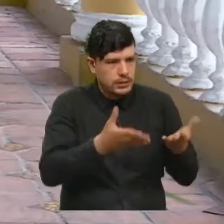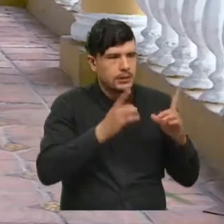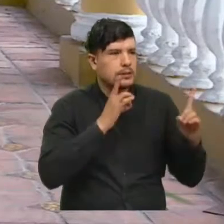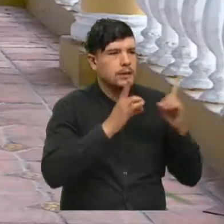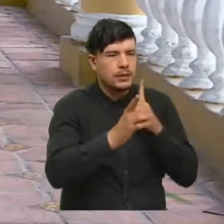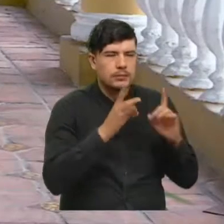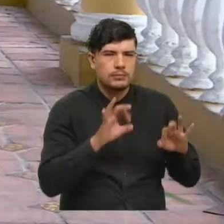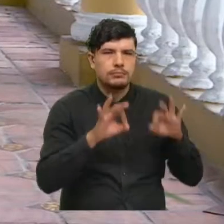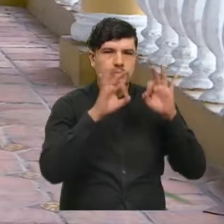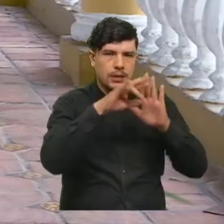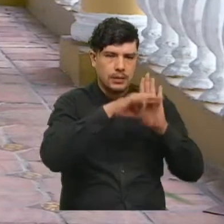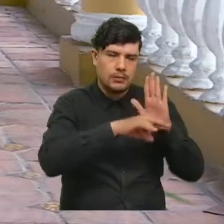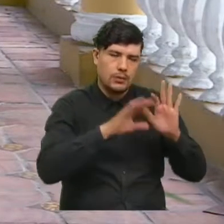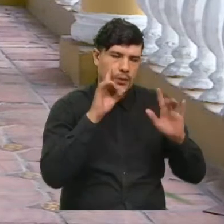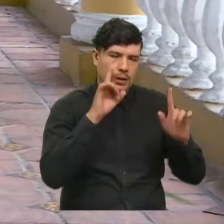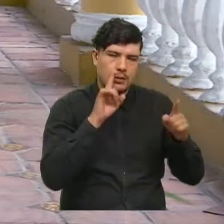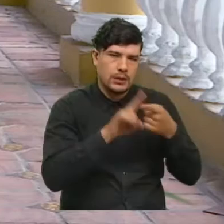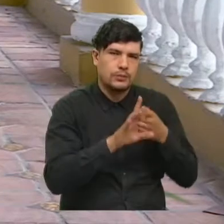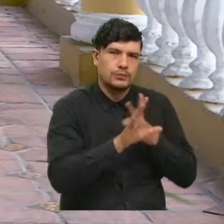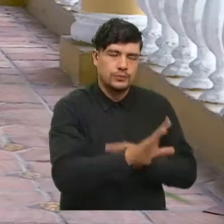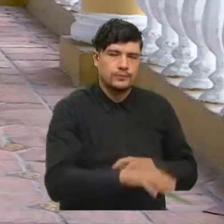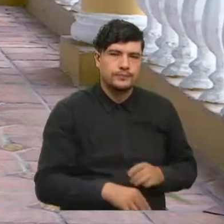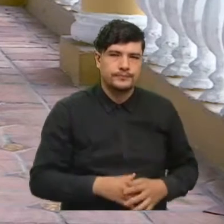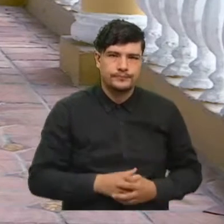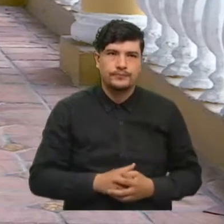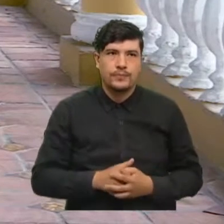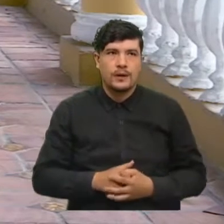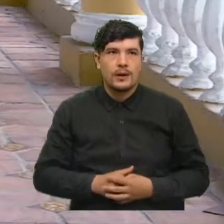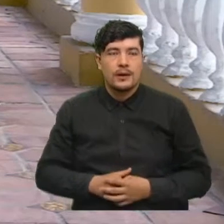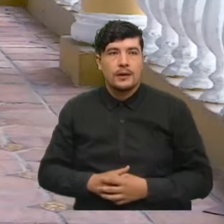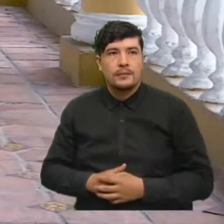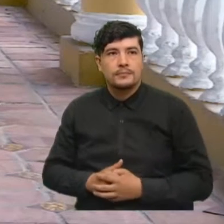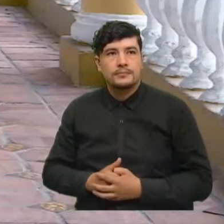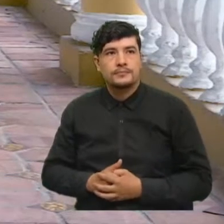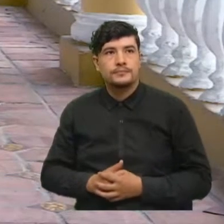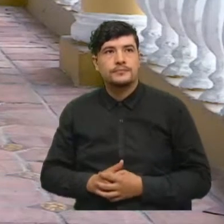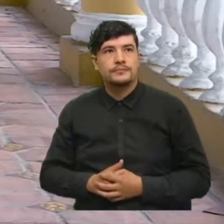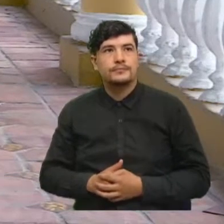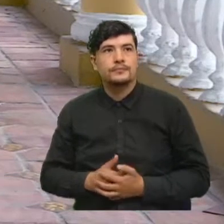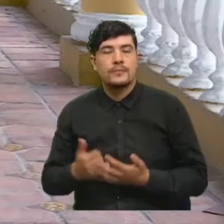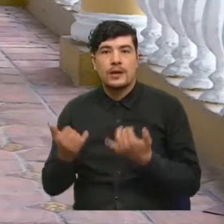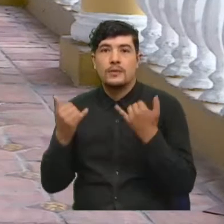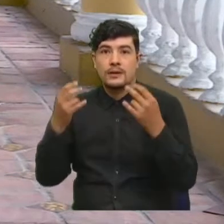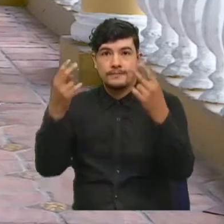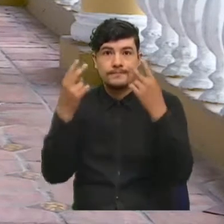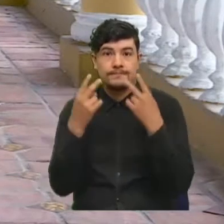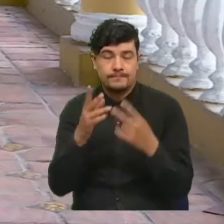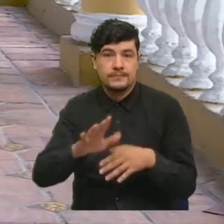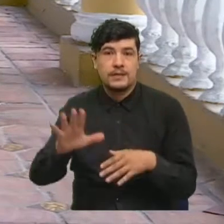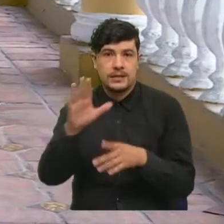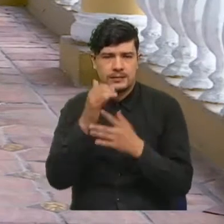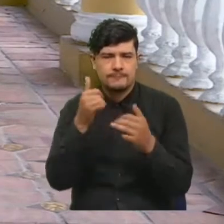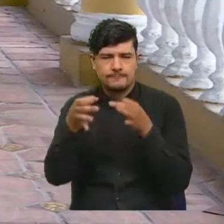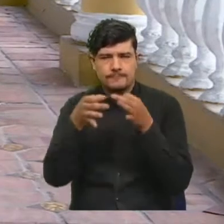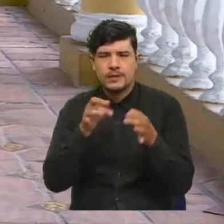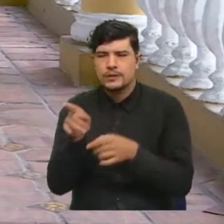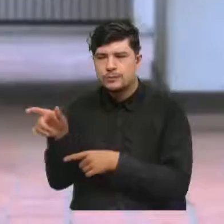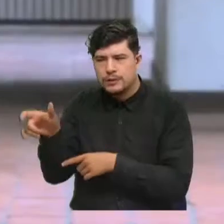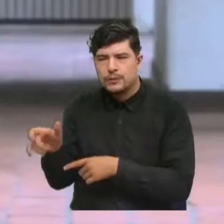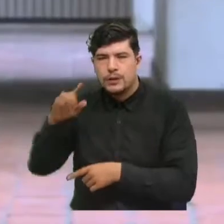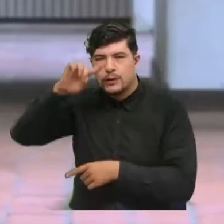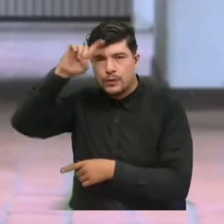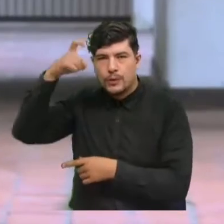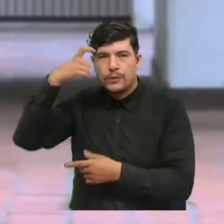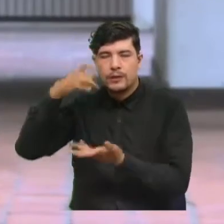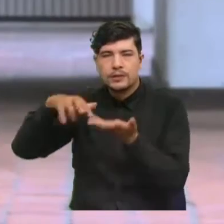lo que queremos lograr así es para poner en contexto a la gente que nos ve a esta hora estamos hablando con el gobernador de santander analizando cada uno de esos diálogos